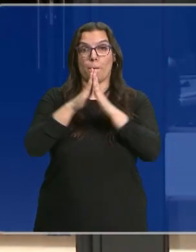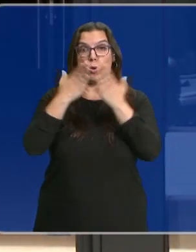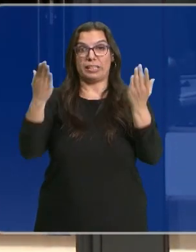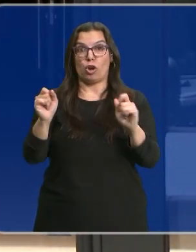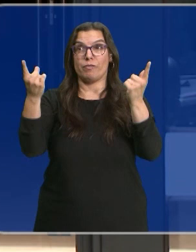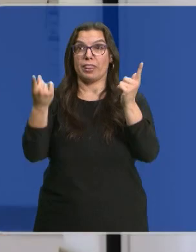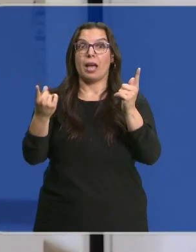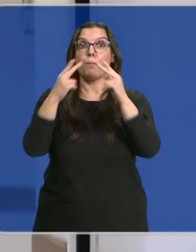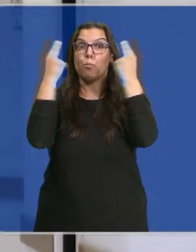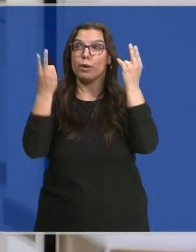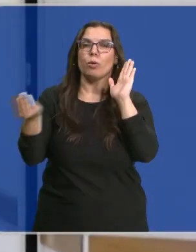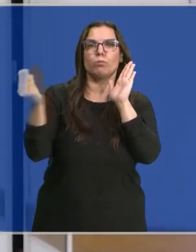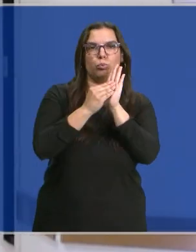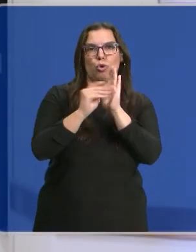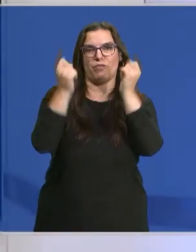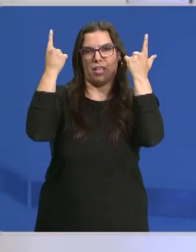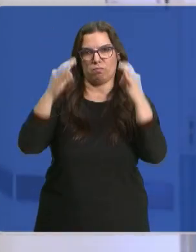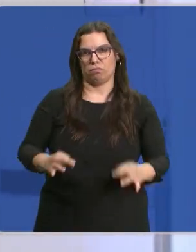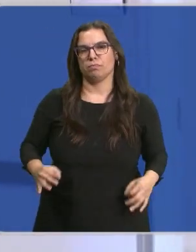en el BOE, esto se hará efectivo.